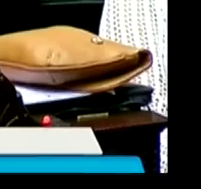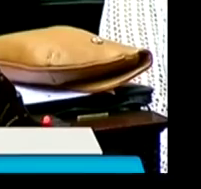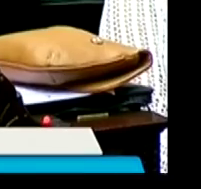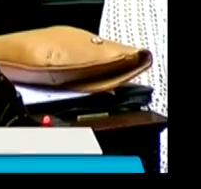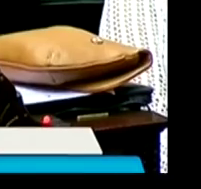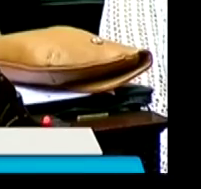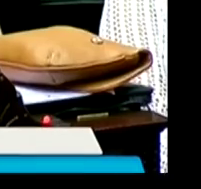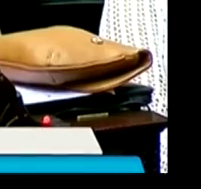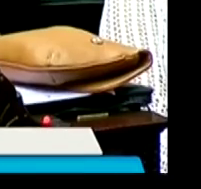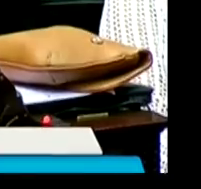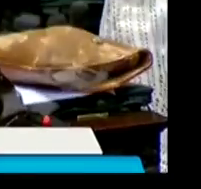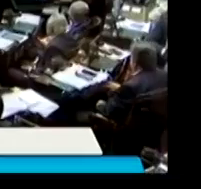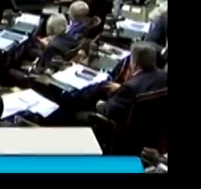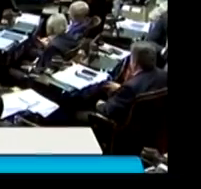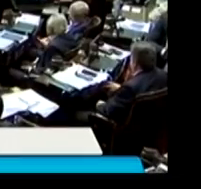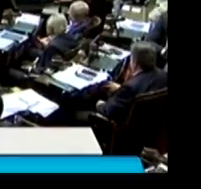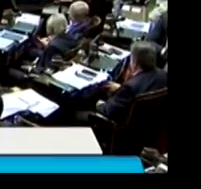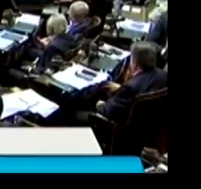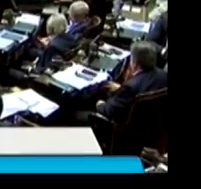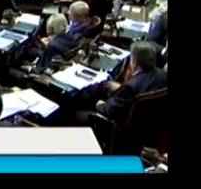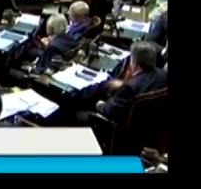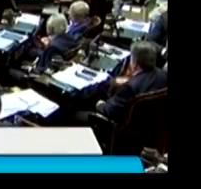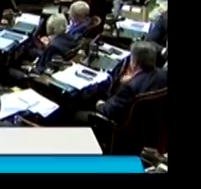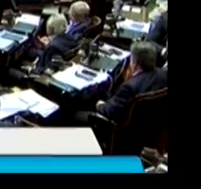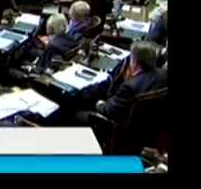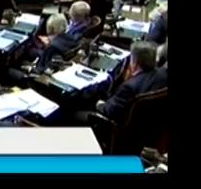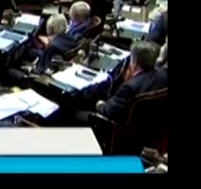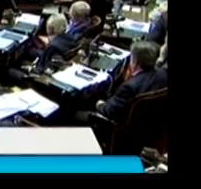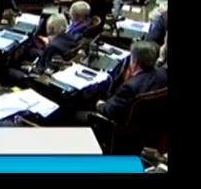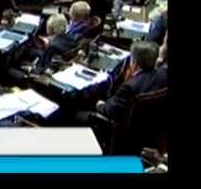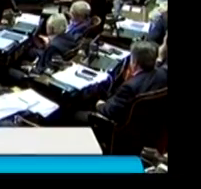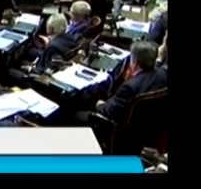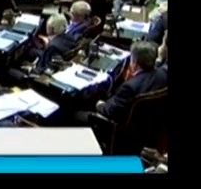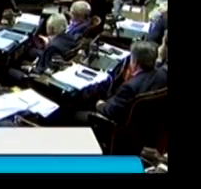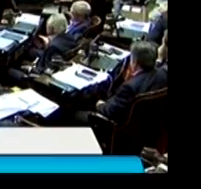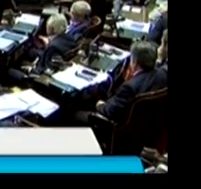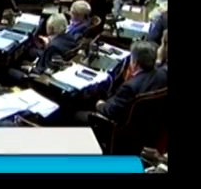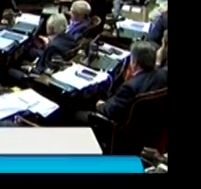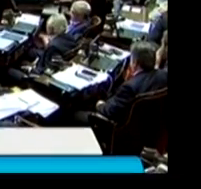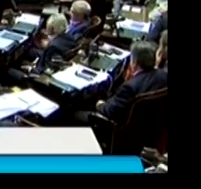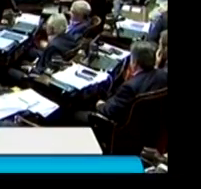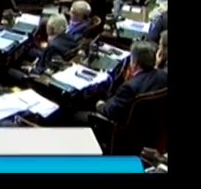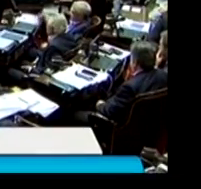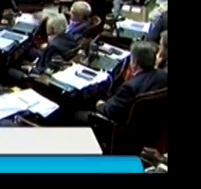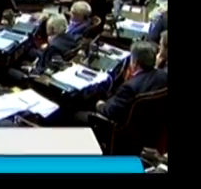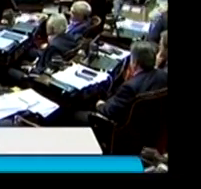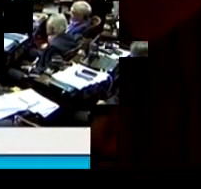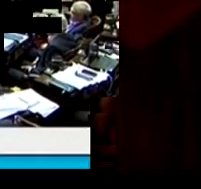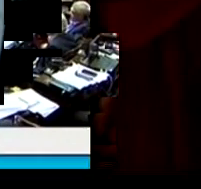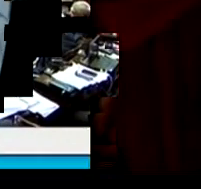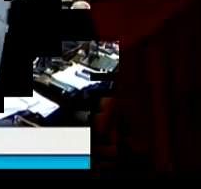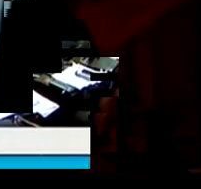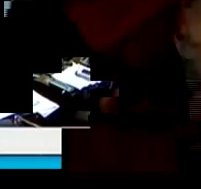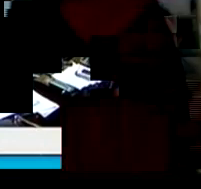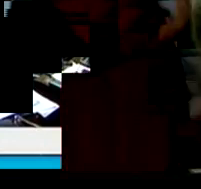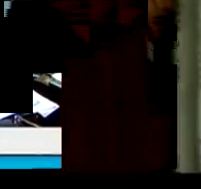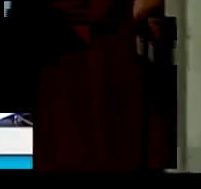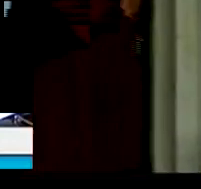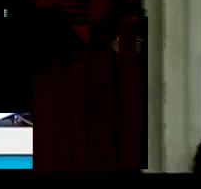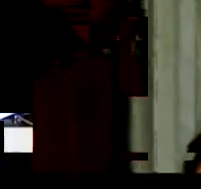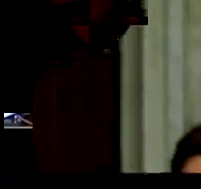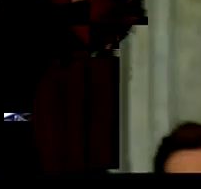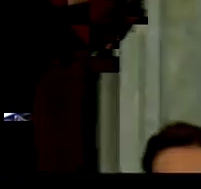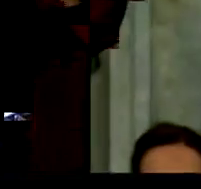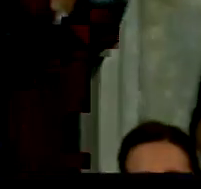el despido del 25% de la planilla de cada ministerio. Este cambio de eje representa la vuelta a